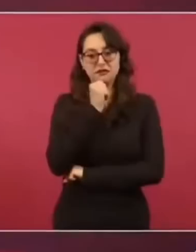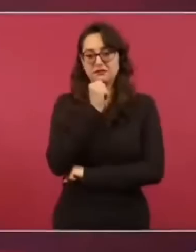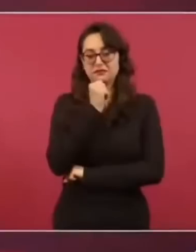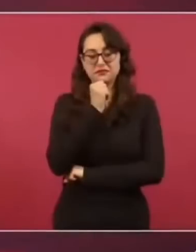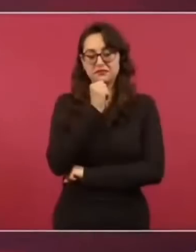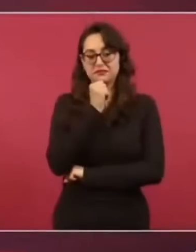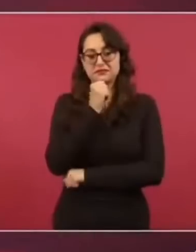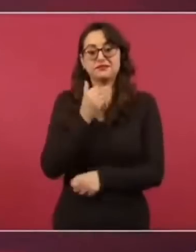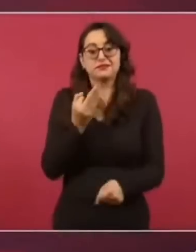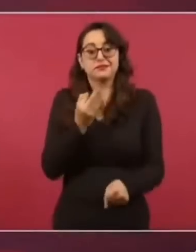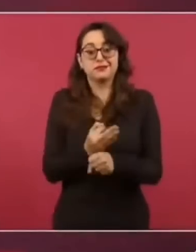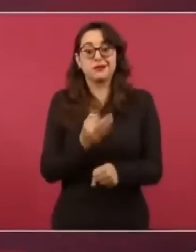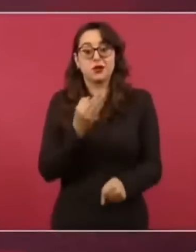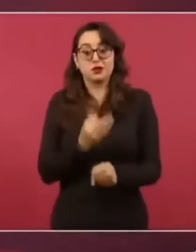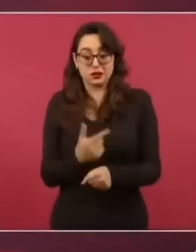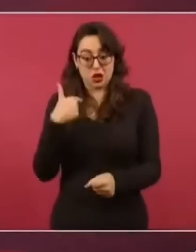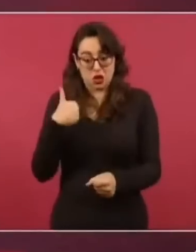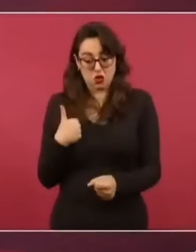¿Por qué están bloqueando